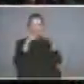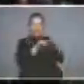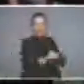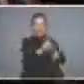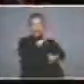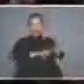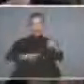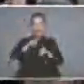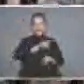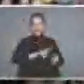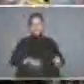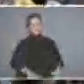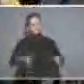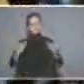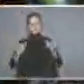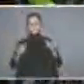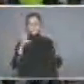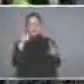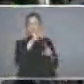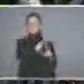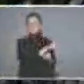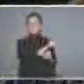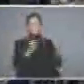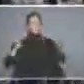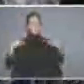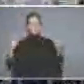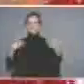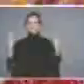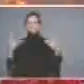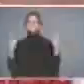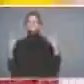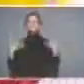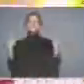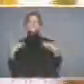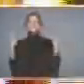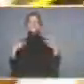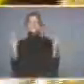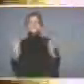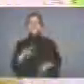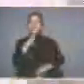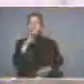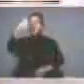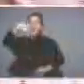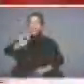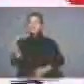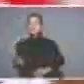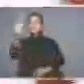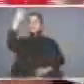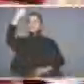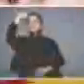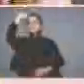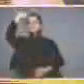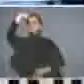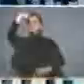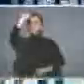incidentes. Los niños solo deben disfrutar, así que apunten, no le coman el coco a